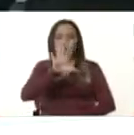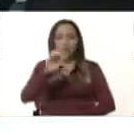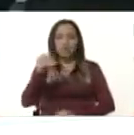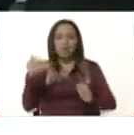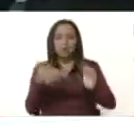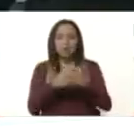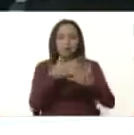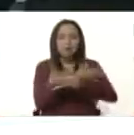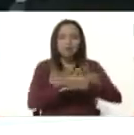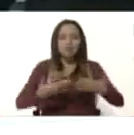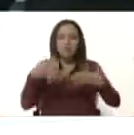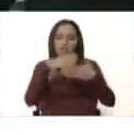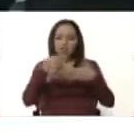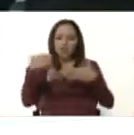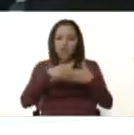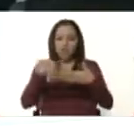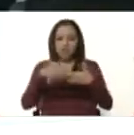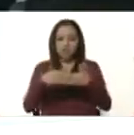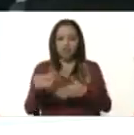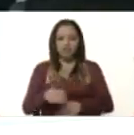350.000 millones de dólares.